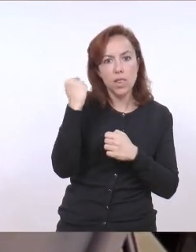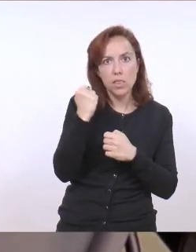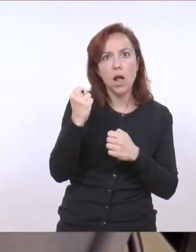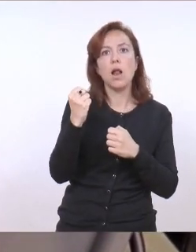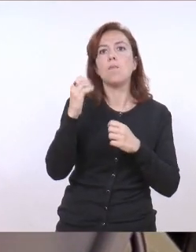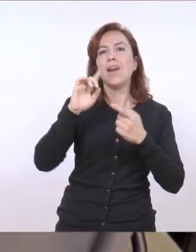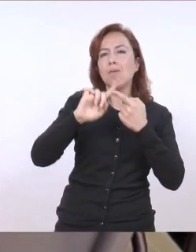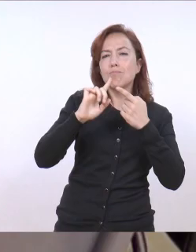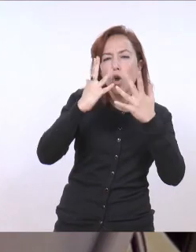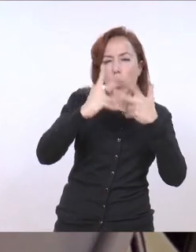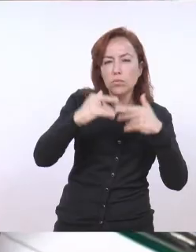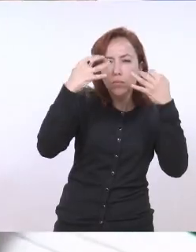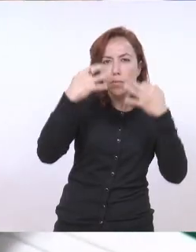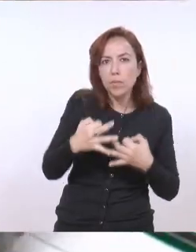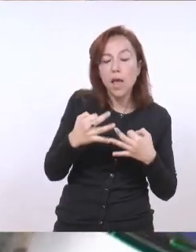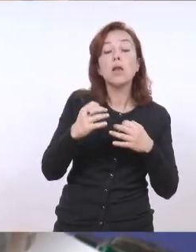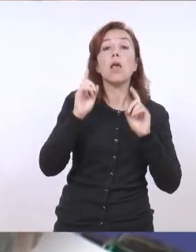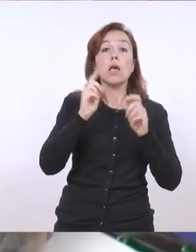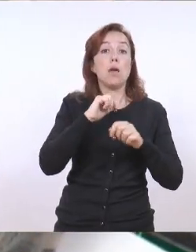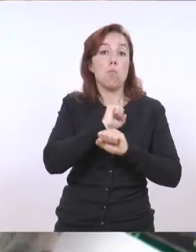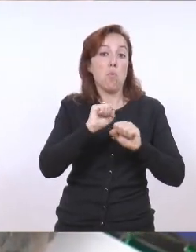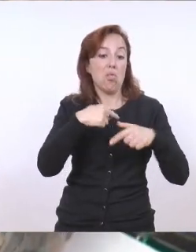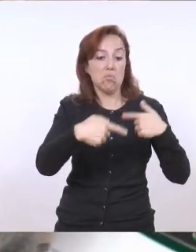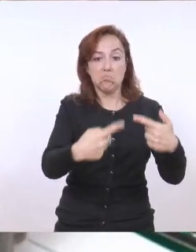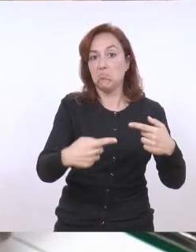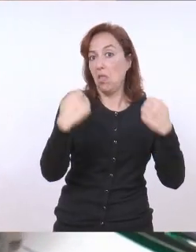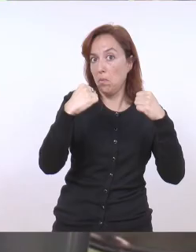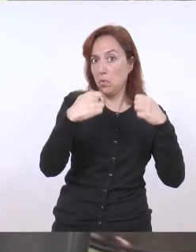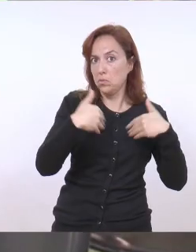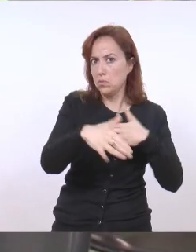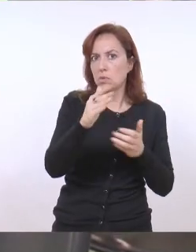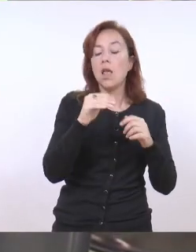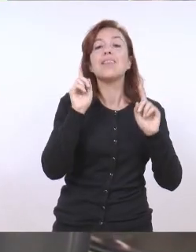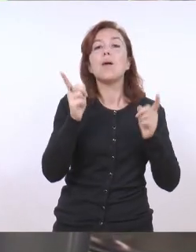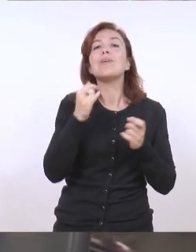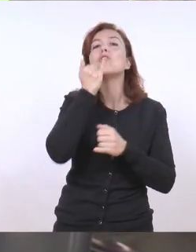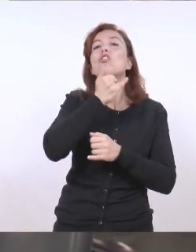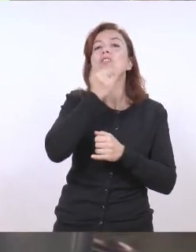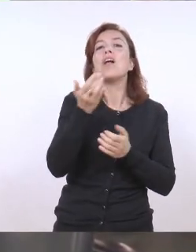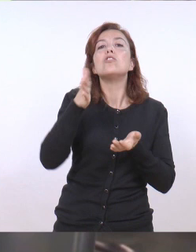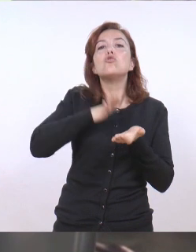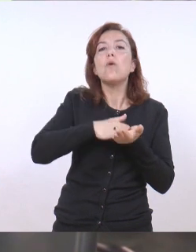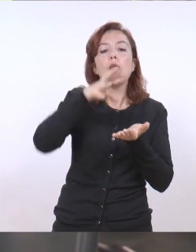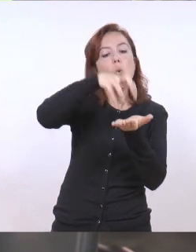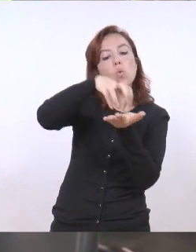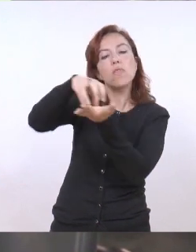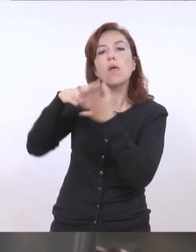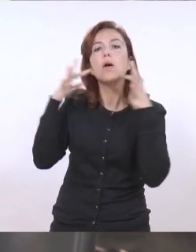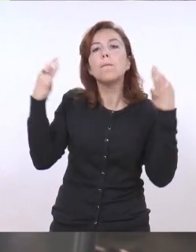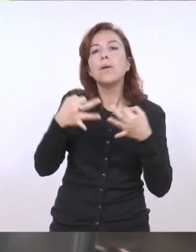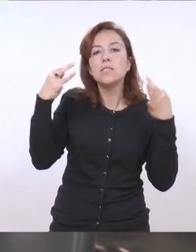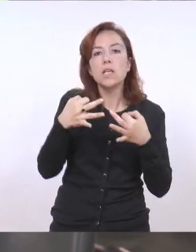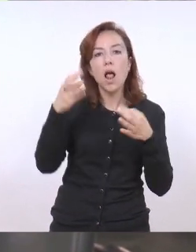que el servicio se realice con absoluta normalidad, y hablaremos también de las unidades especializadas que hay en